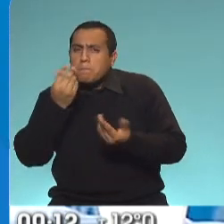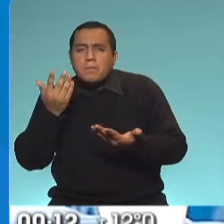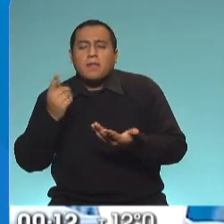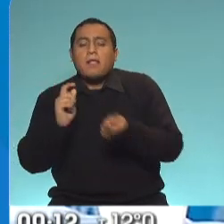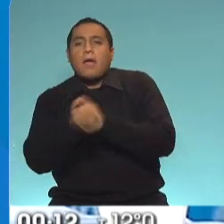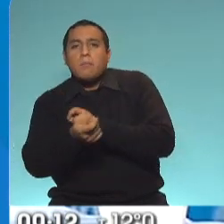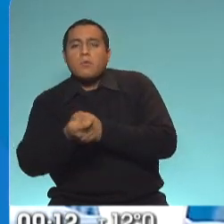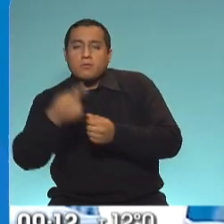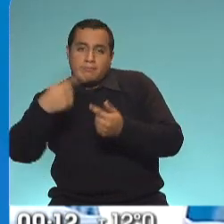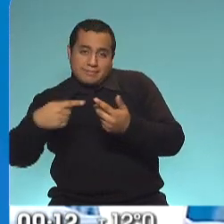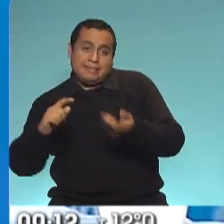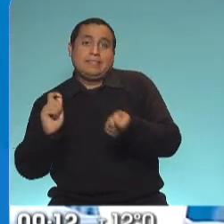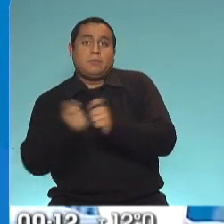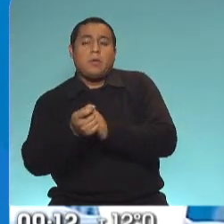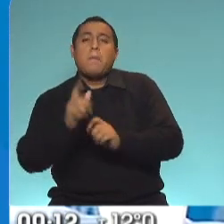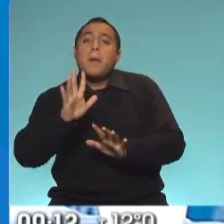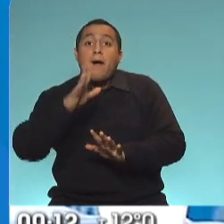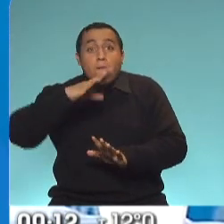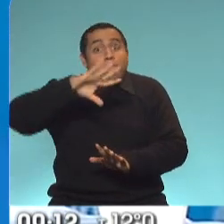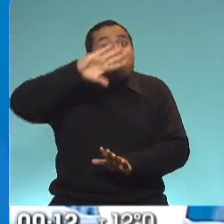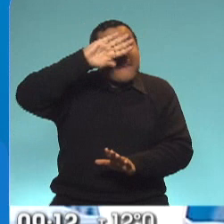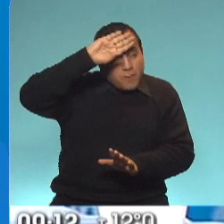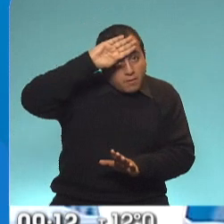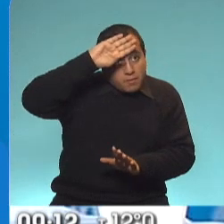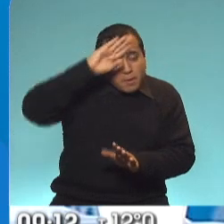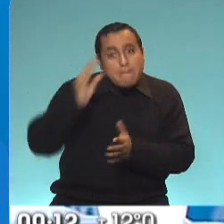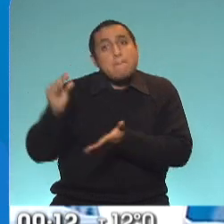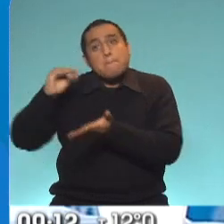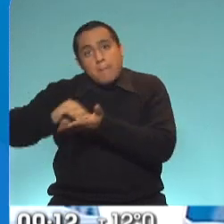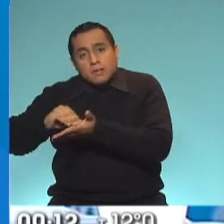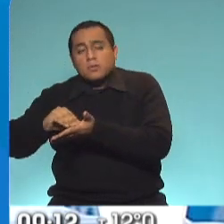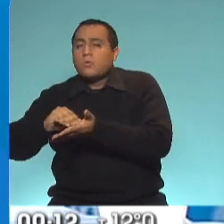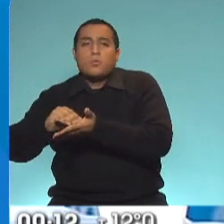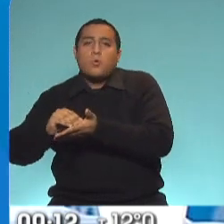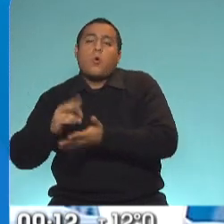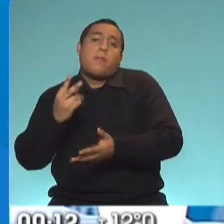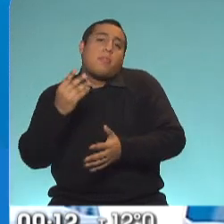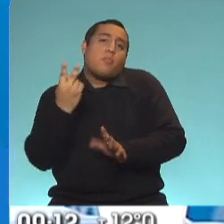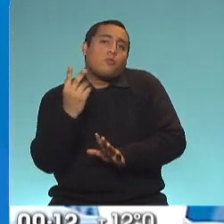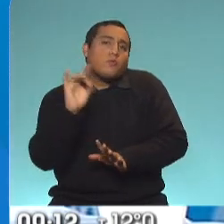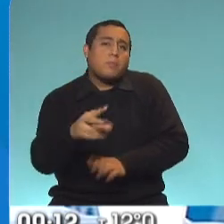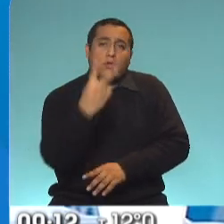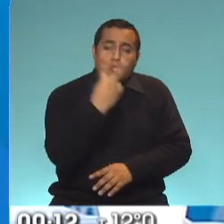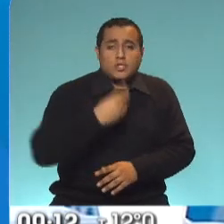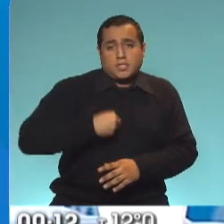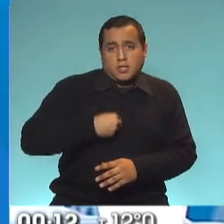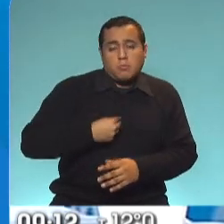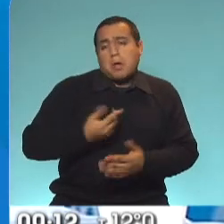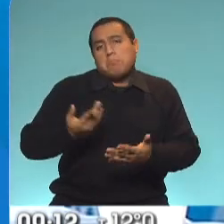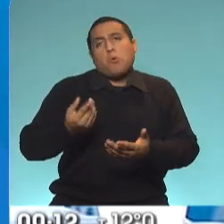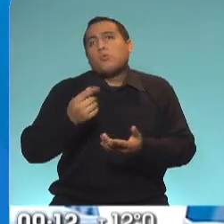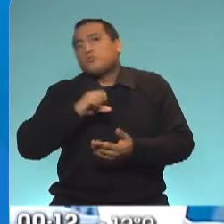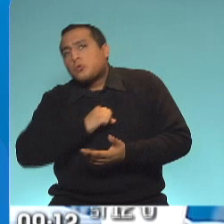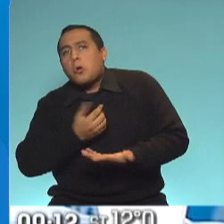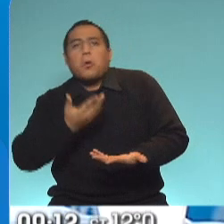que cambia es que no es fiebre junto a, sino 2 de estos síntomas presentes, sean cuales sean. Por